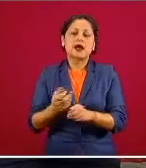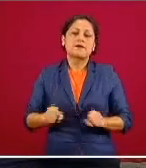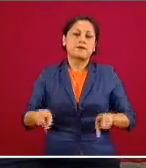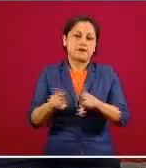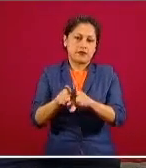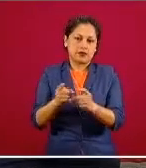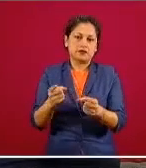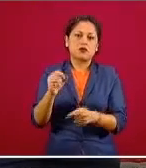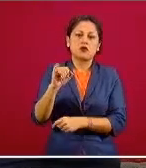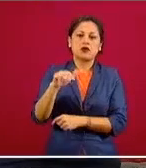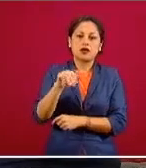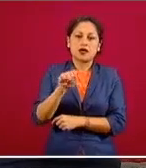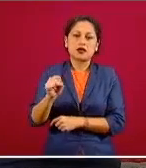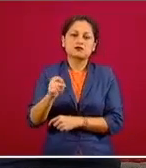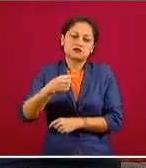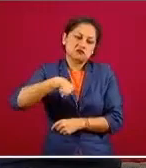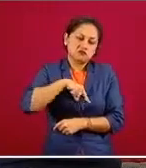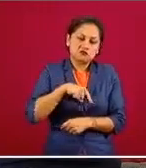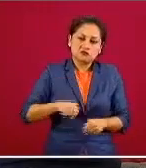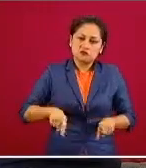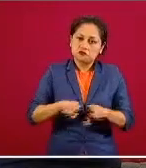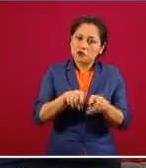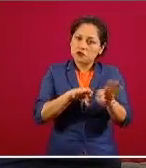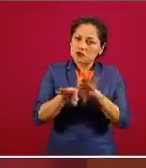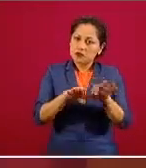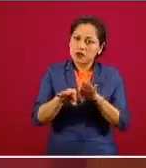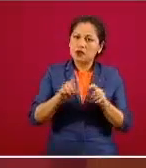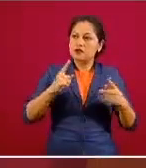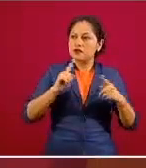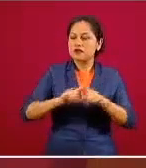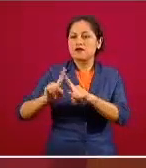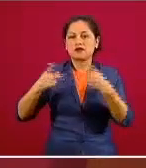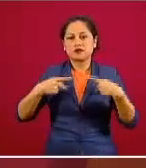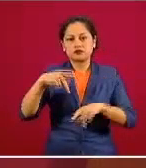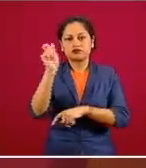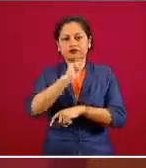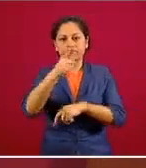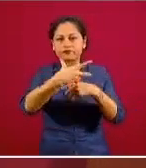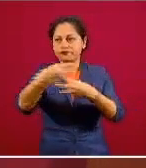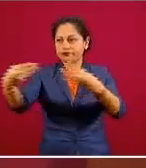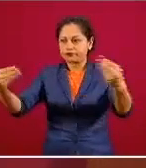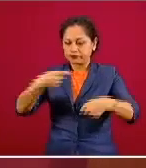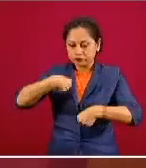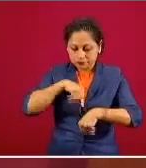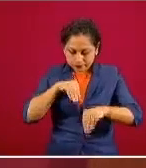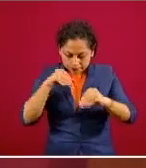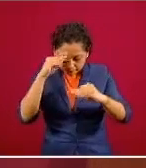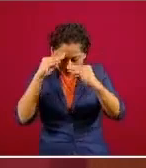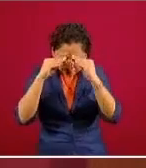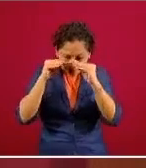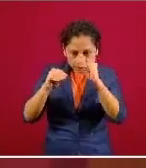mencionados epidemiólogos y que estuvimos procesando estas recomendaciones para